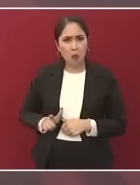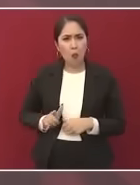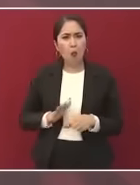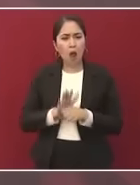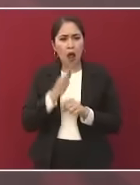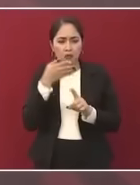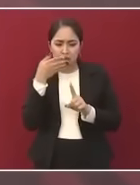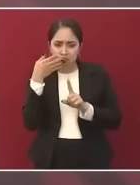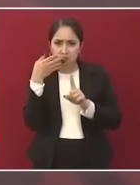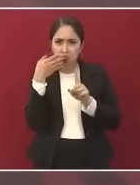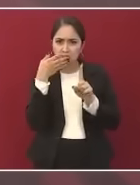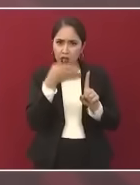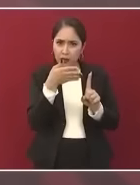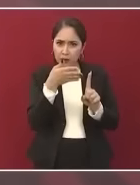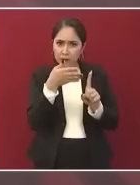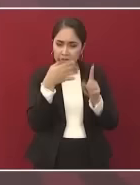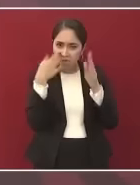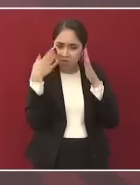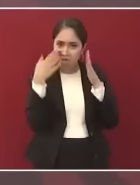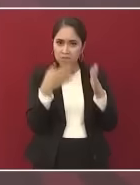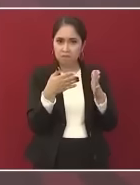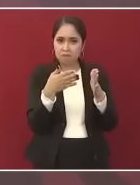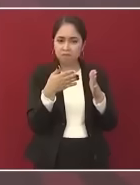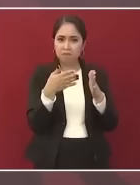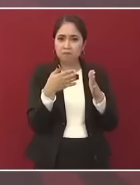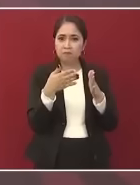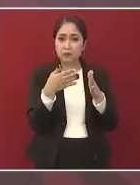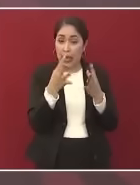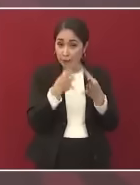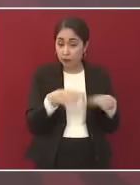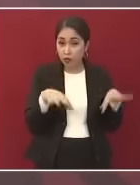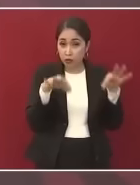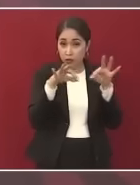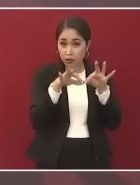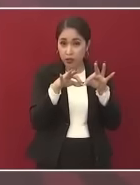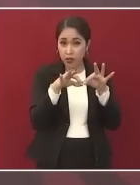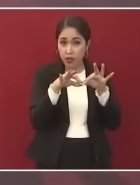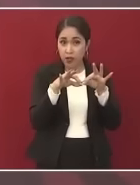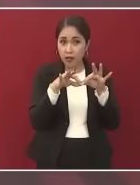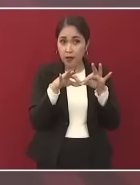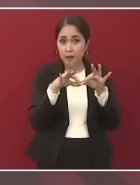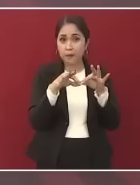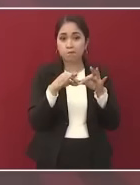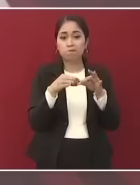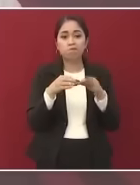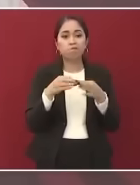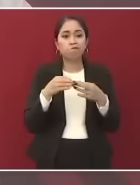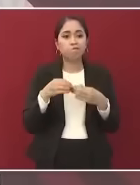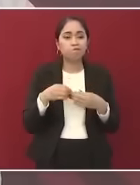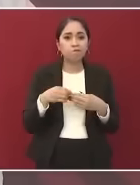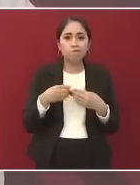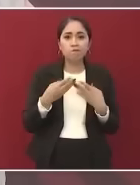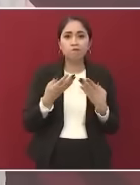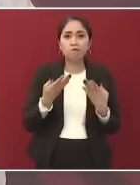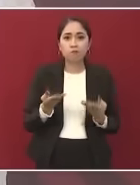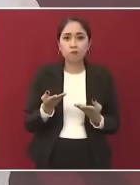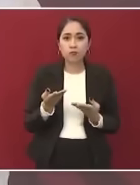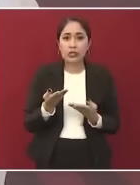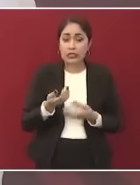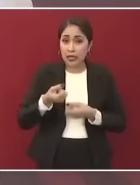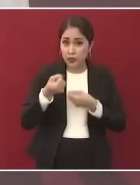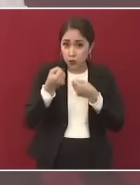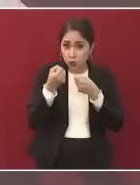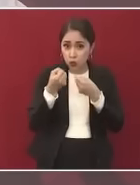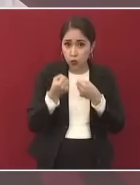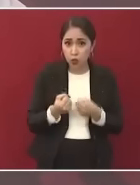durá y Chihuahua conocida como el Triángulo dorado de la producción y tráfico de sustancias en México el presidente también justifica